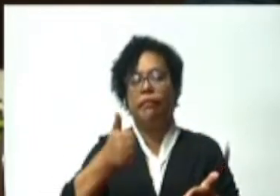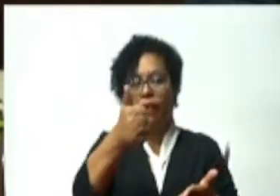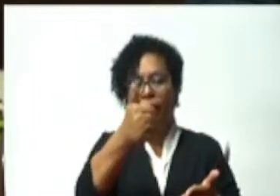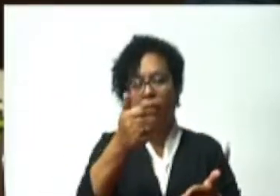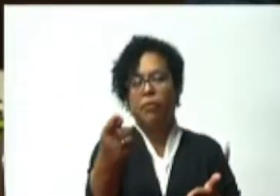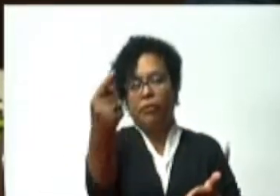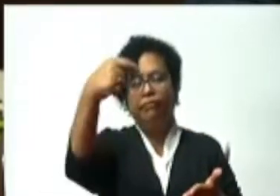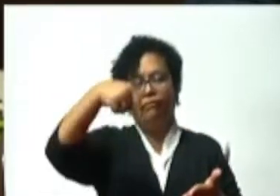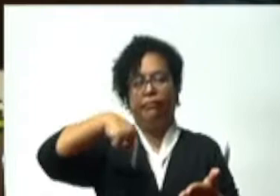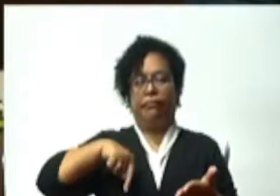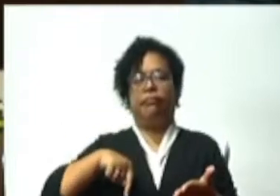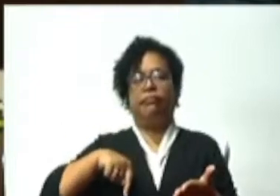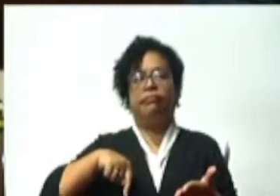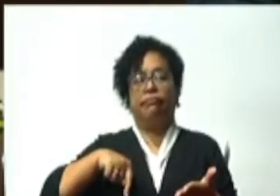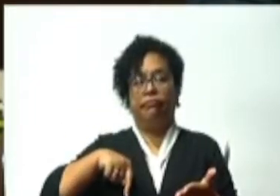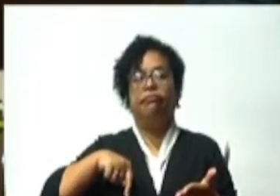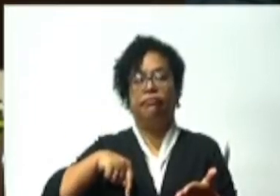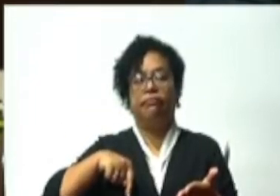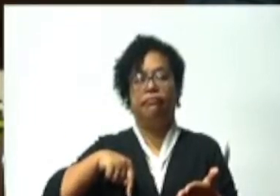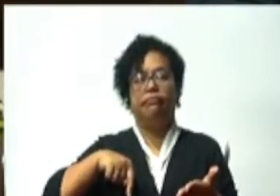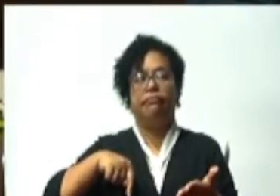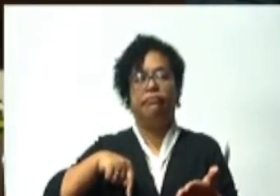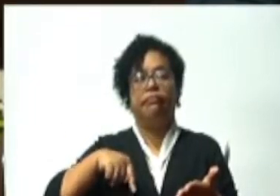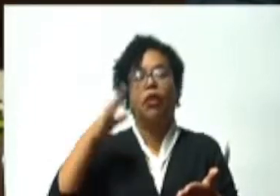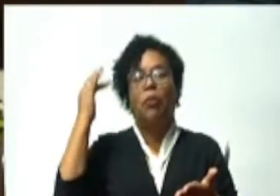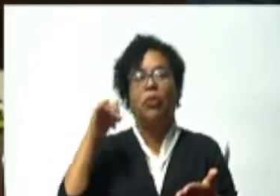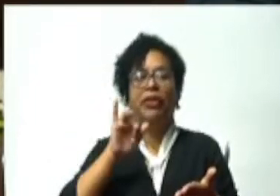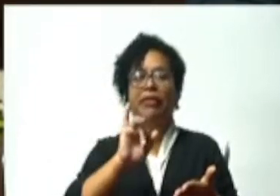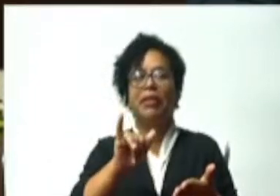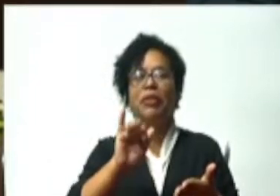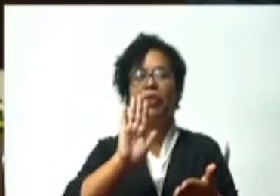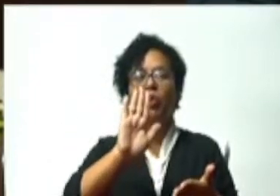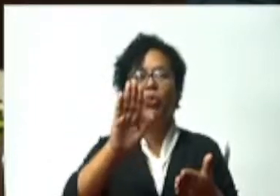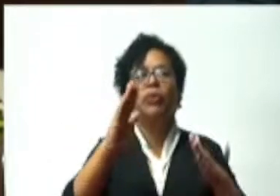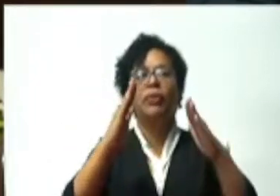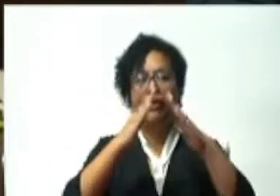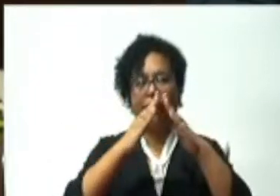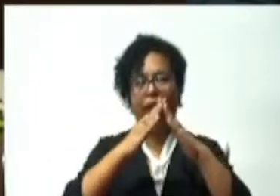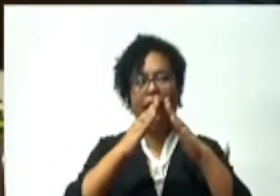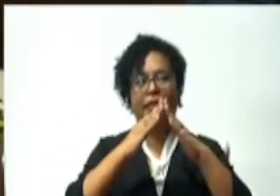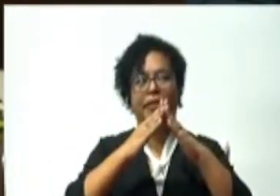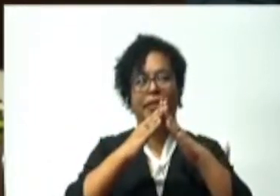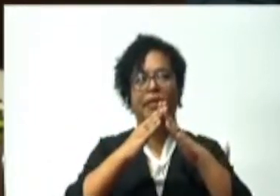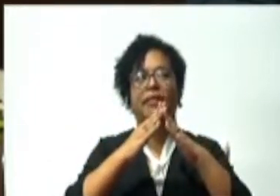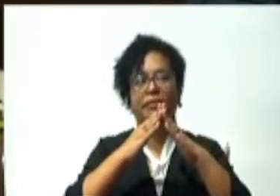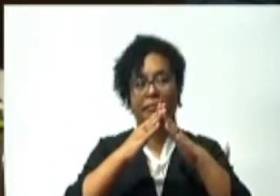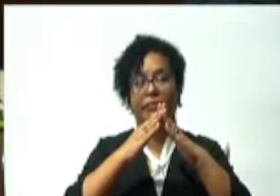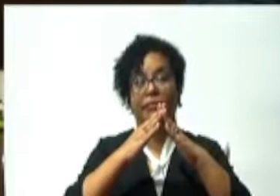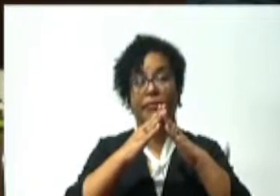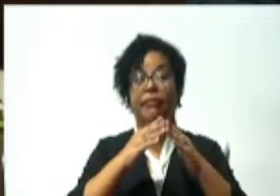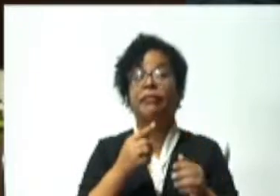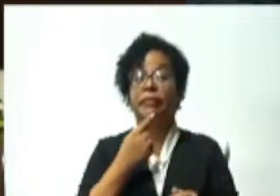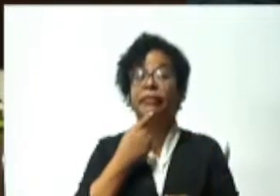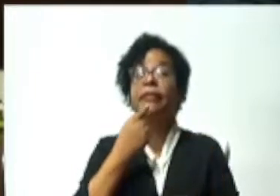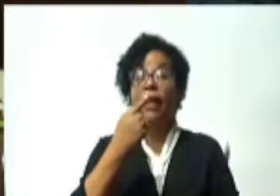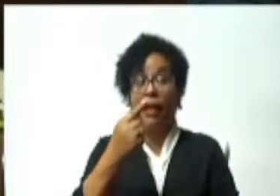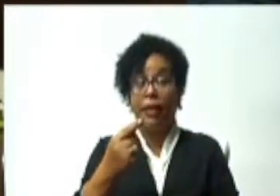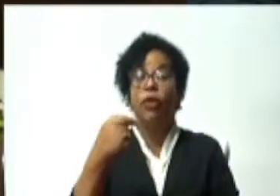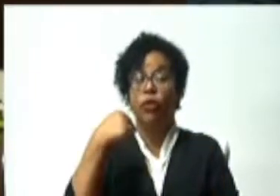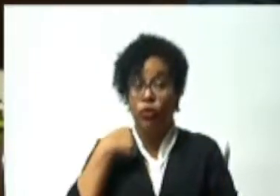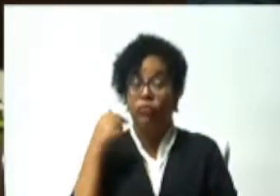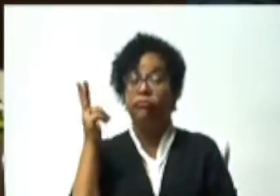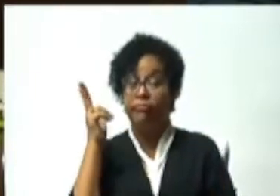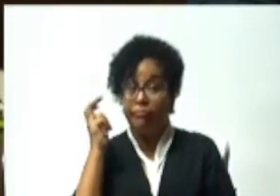aquí, porque como él bien dijo, y yo esa parte la oí y la vi en el